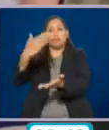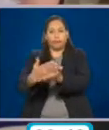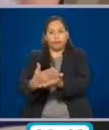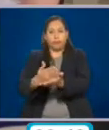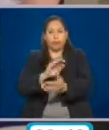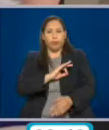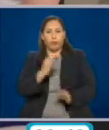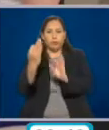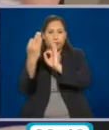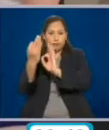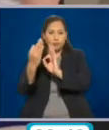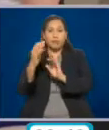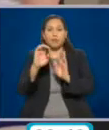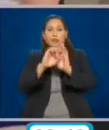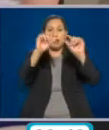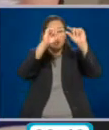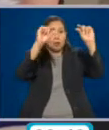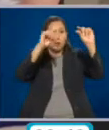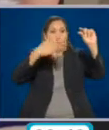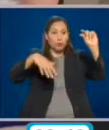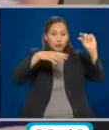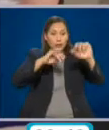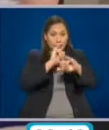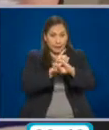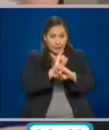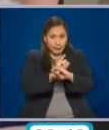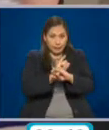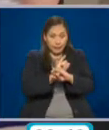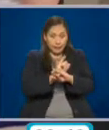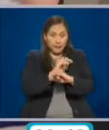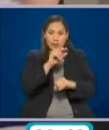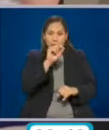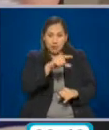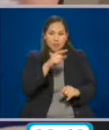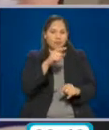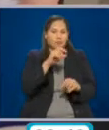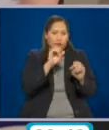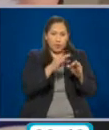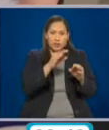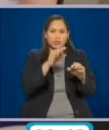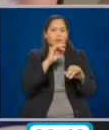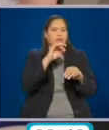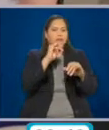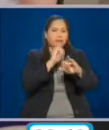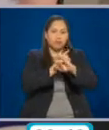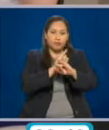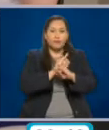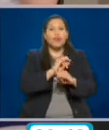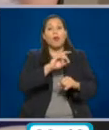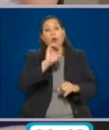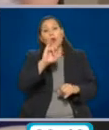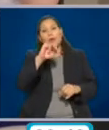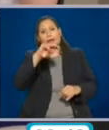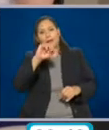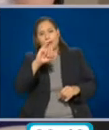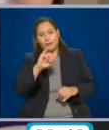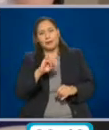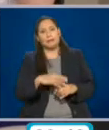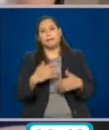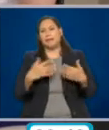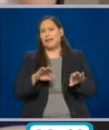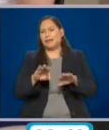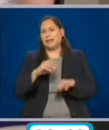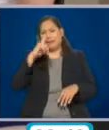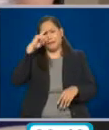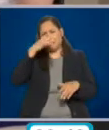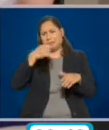buscadores, eso es directamente ante los buscadores de Internet y en su caso ante el INAI. Muy bien, pues un trabajo titánico definitivamente, porque como